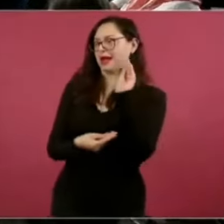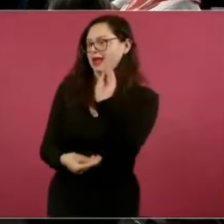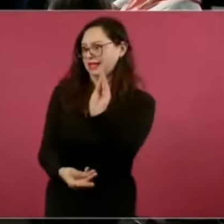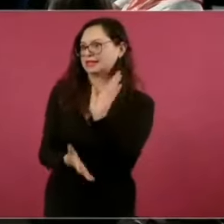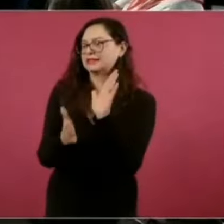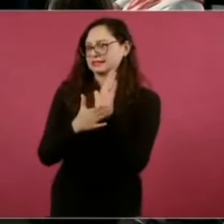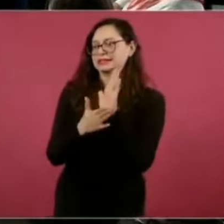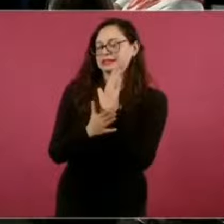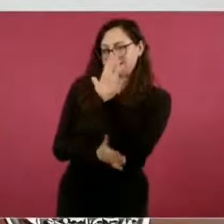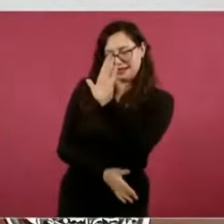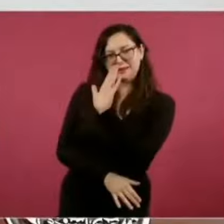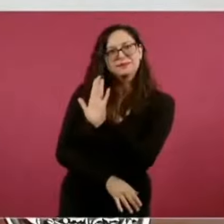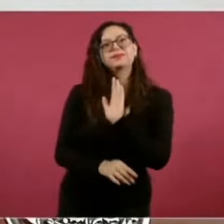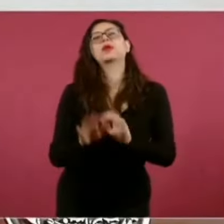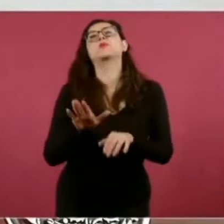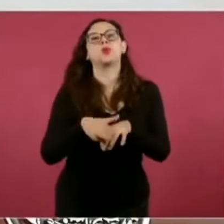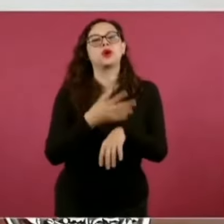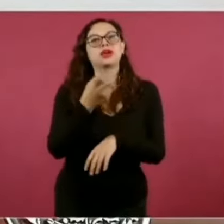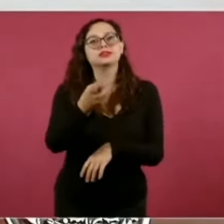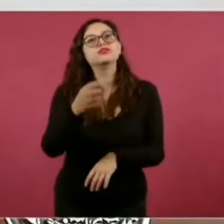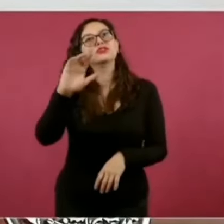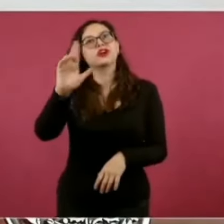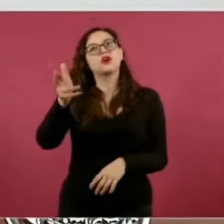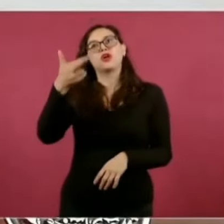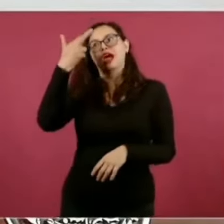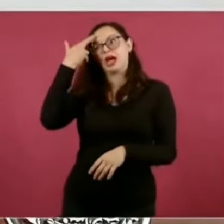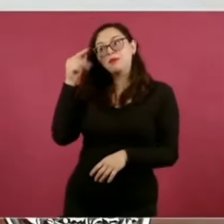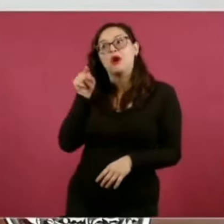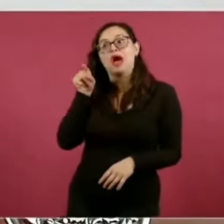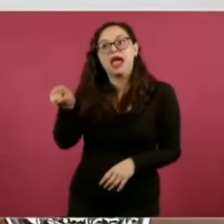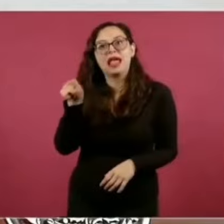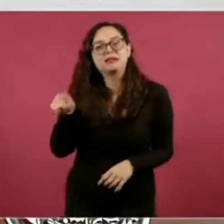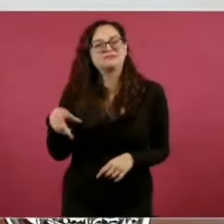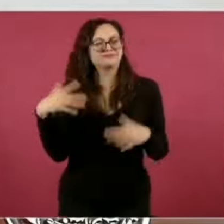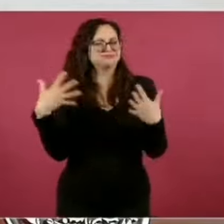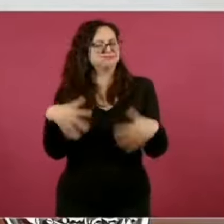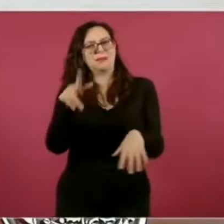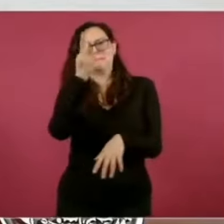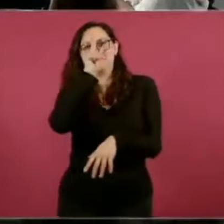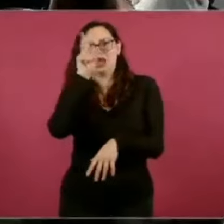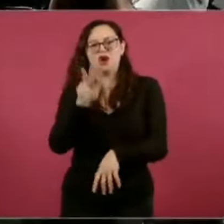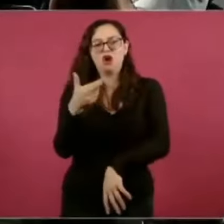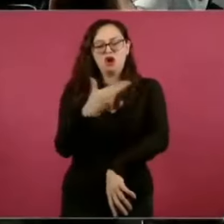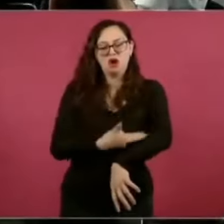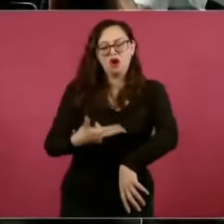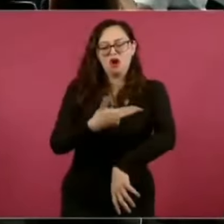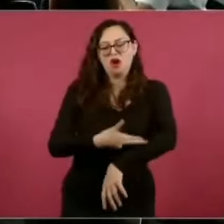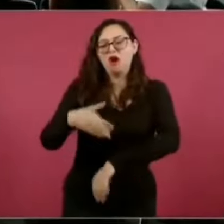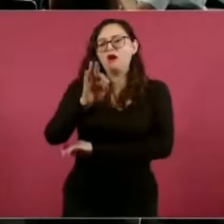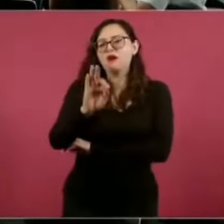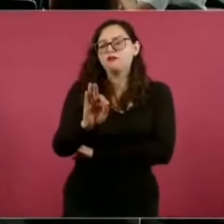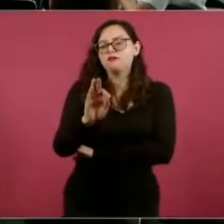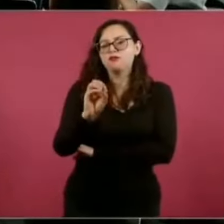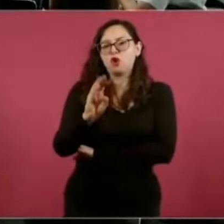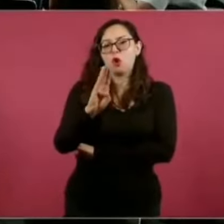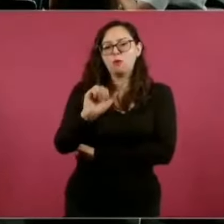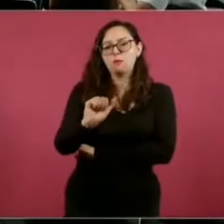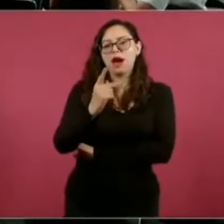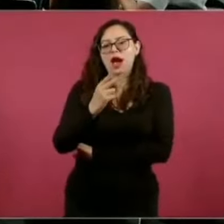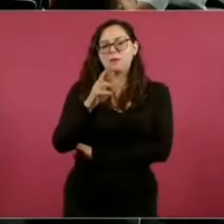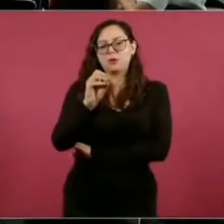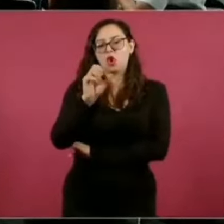mayor latrocinio que ha vivido nuestro país, que es el Fobaproa, y también recordaba 2 de las masacres que se cometieron en